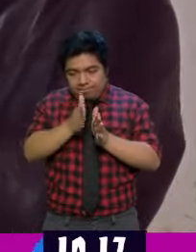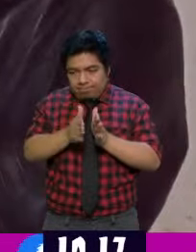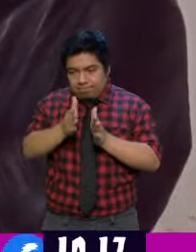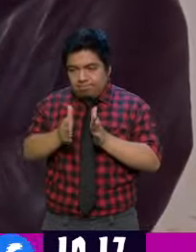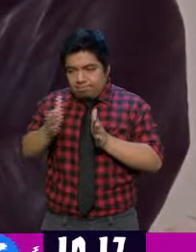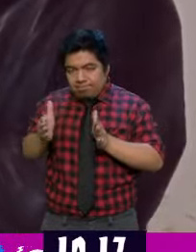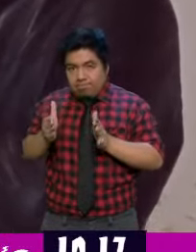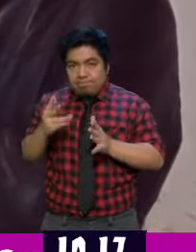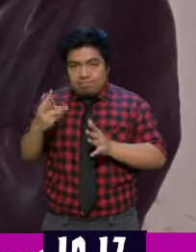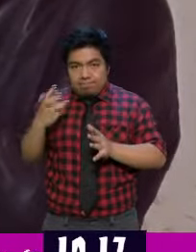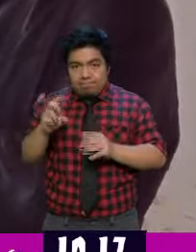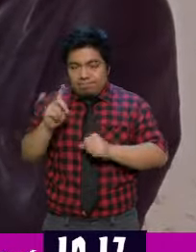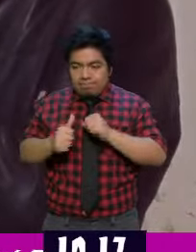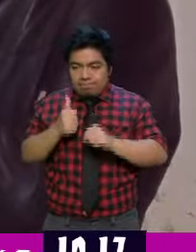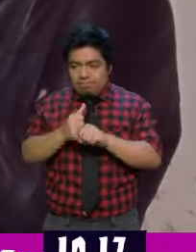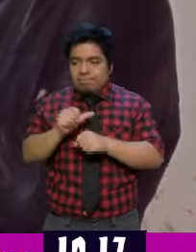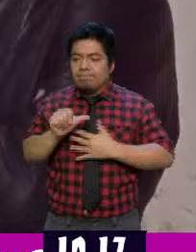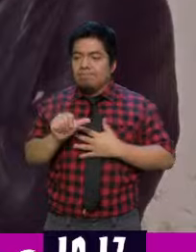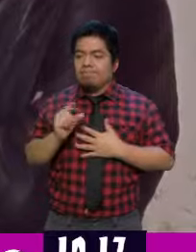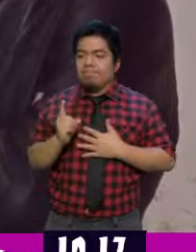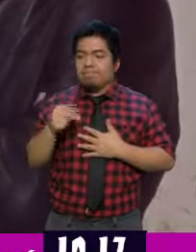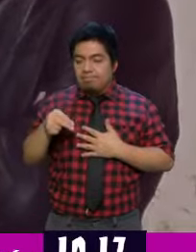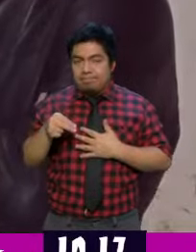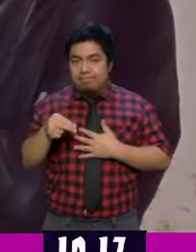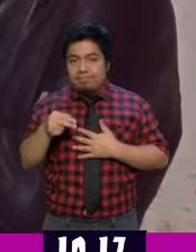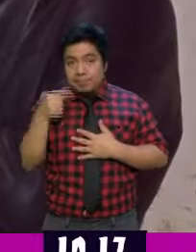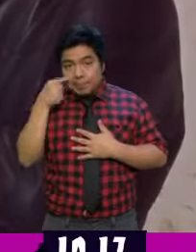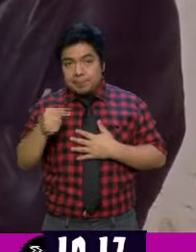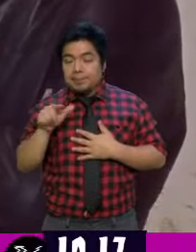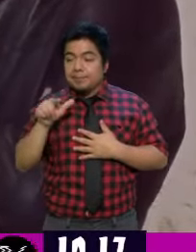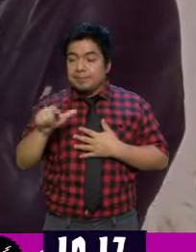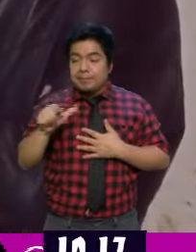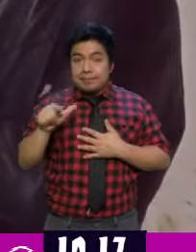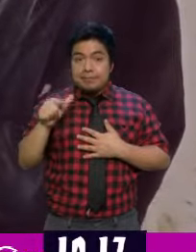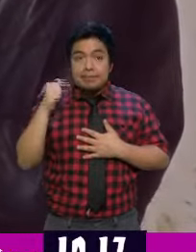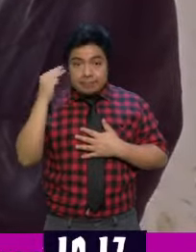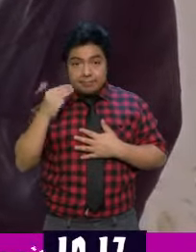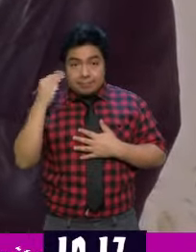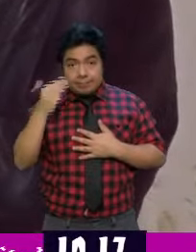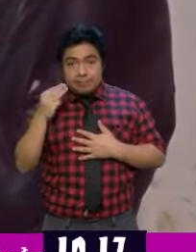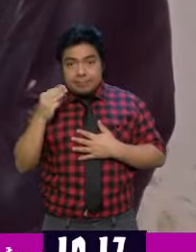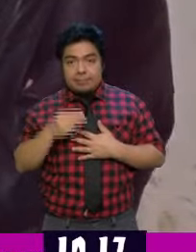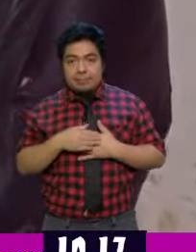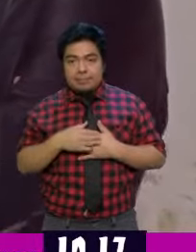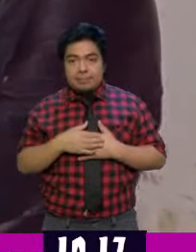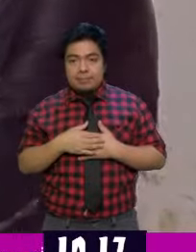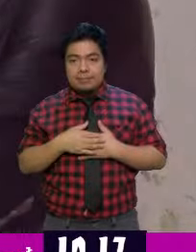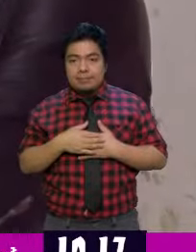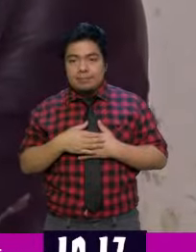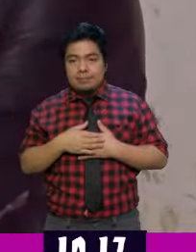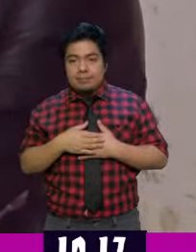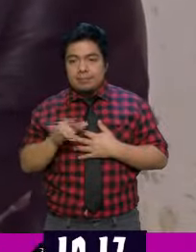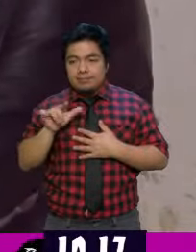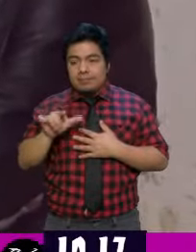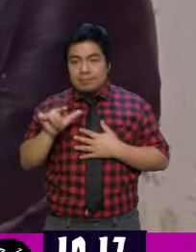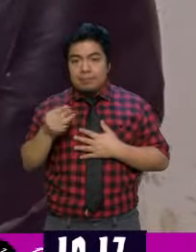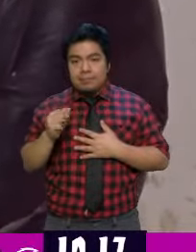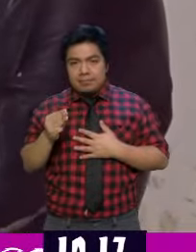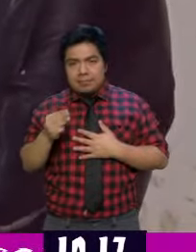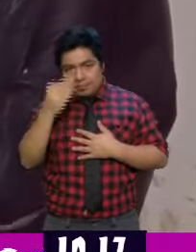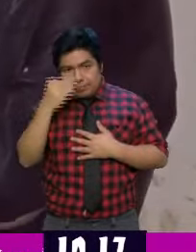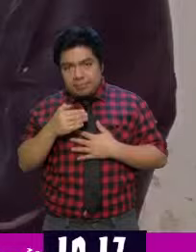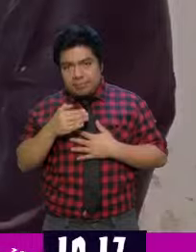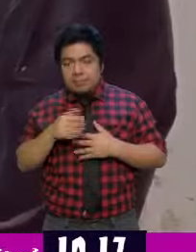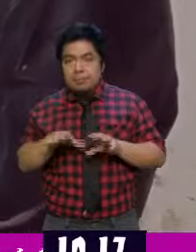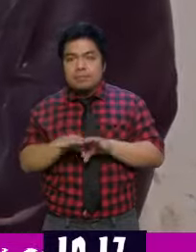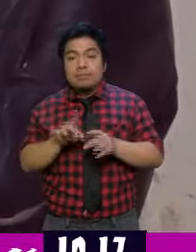nuestra trilogía ADN este 17 de mayo. El 17 de mayo va a ser la